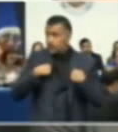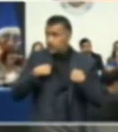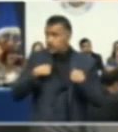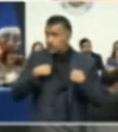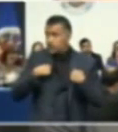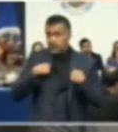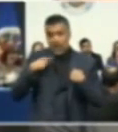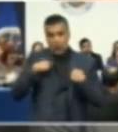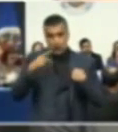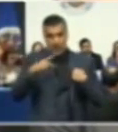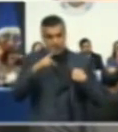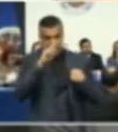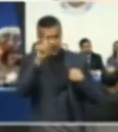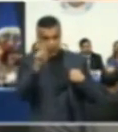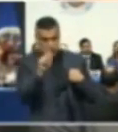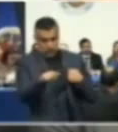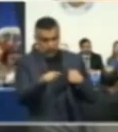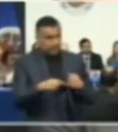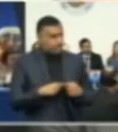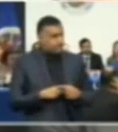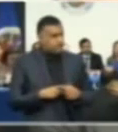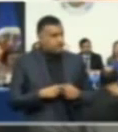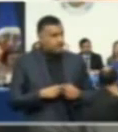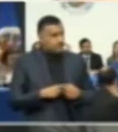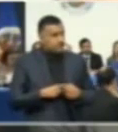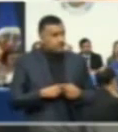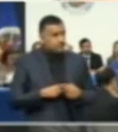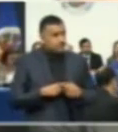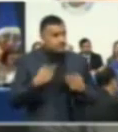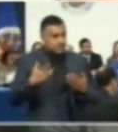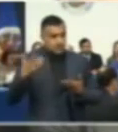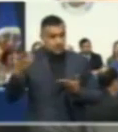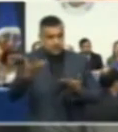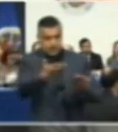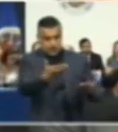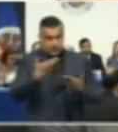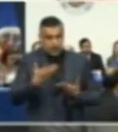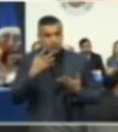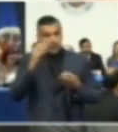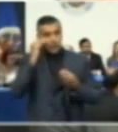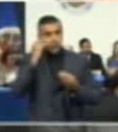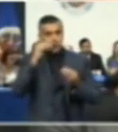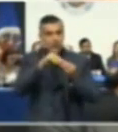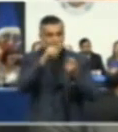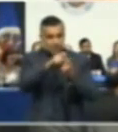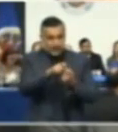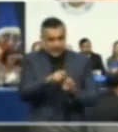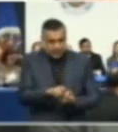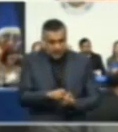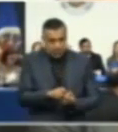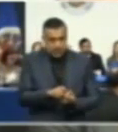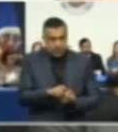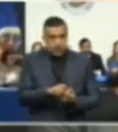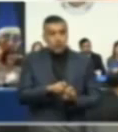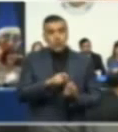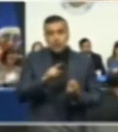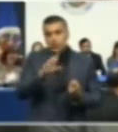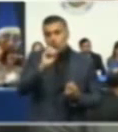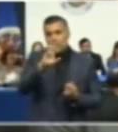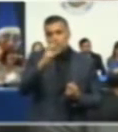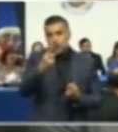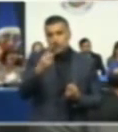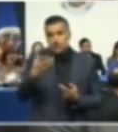una pregunta ahora que nos proporcionen información ya más precisa tanto de las